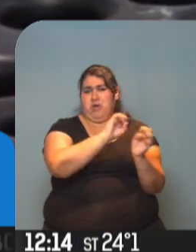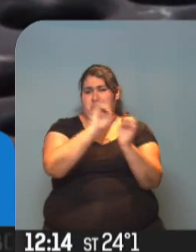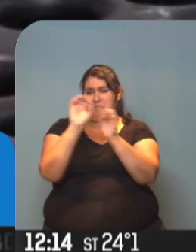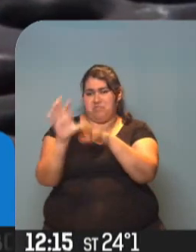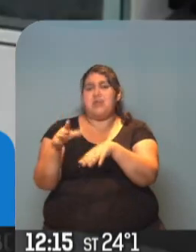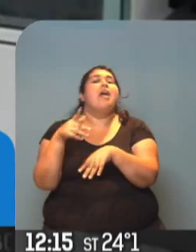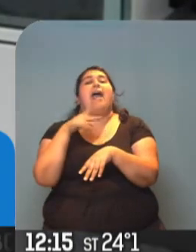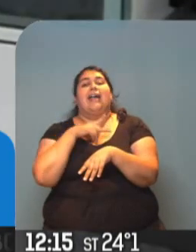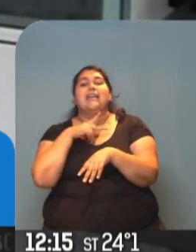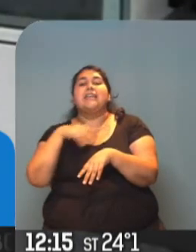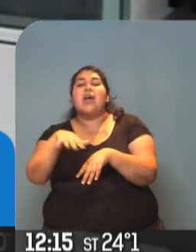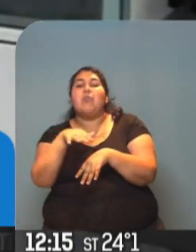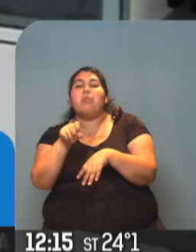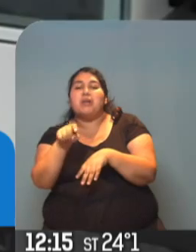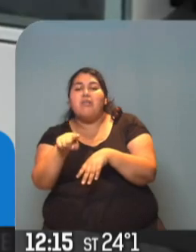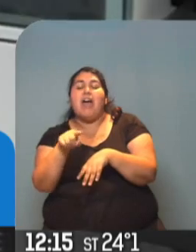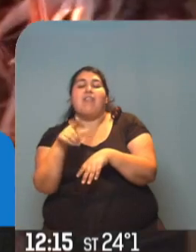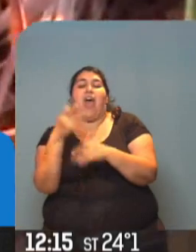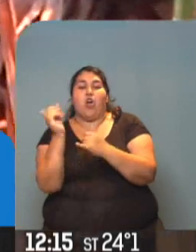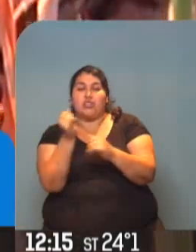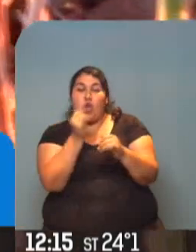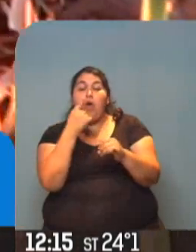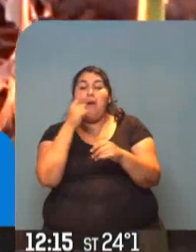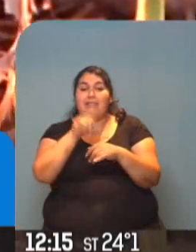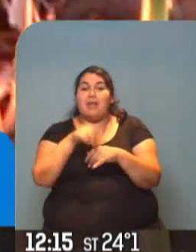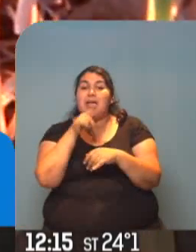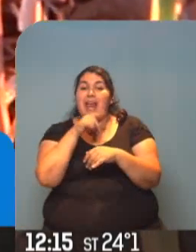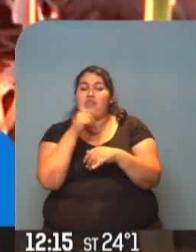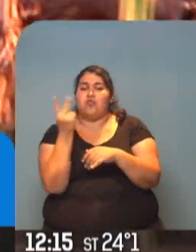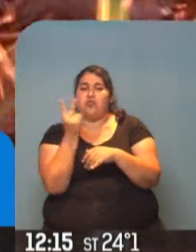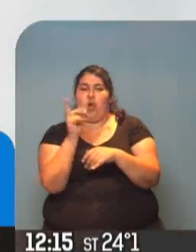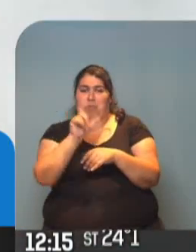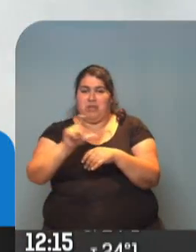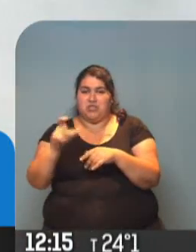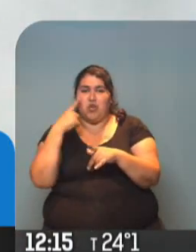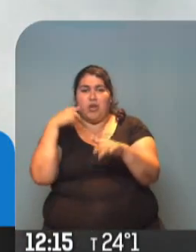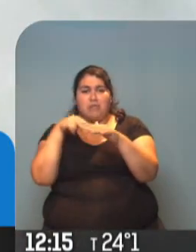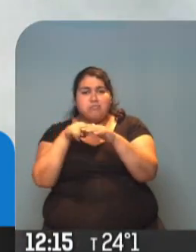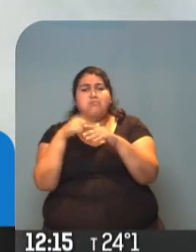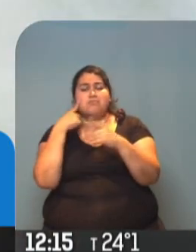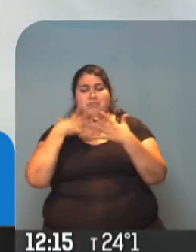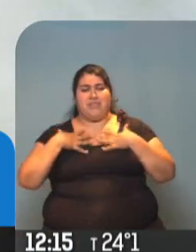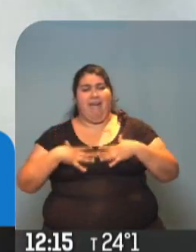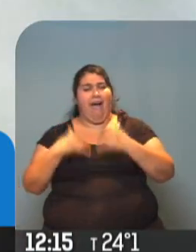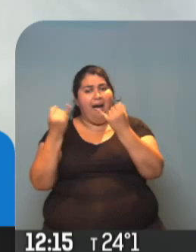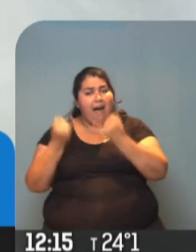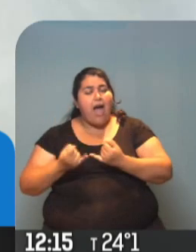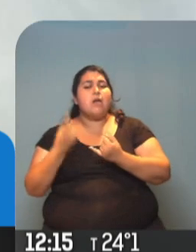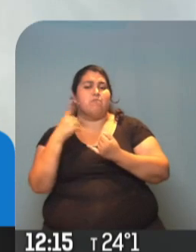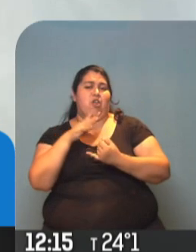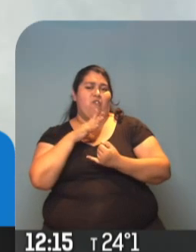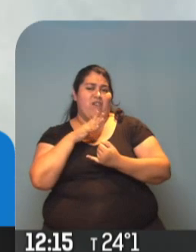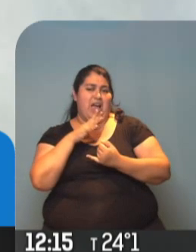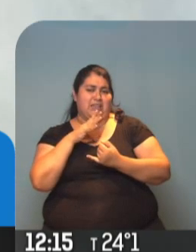a la clínica privada del Carmen. Escobar y Lanús, hay 2 cuadros de pacientes que se presentan con los síntomas, pero aún resta